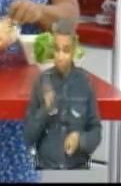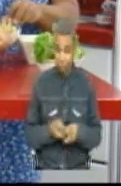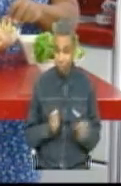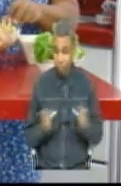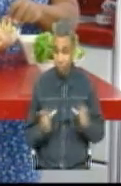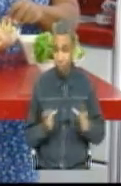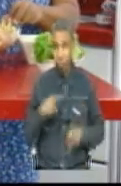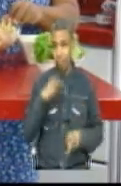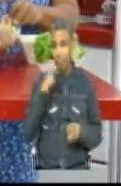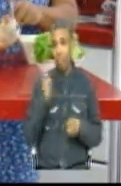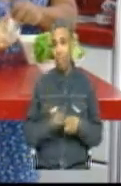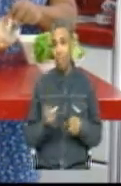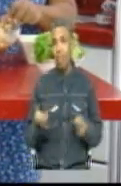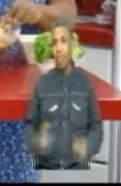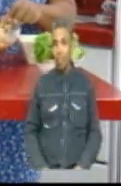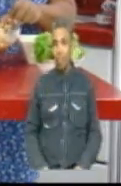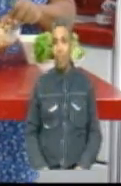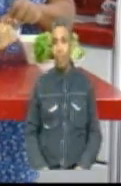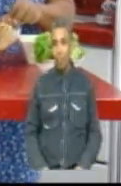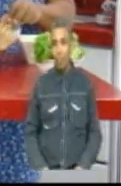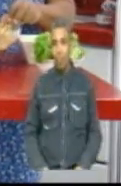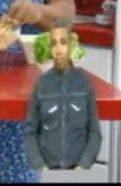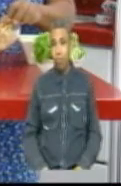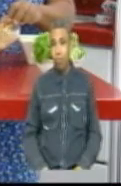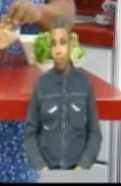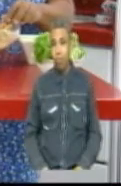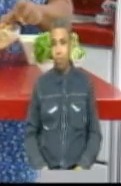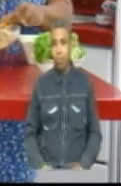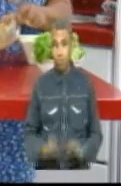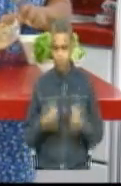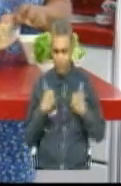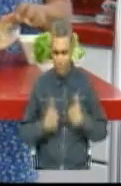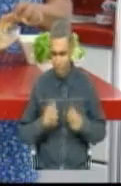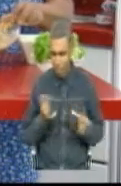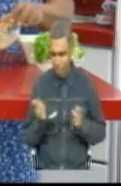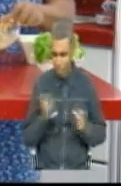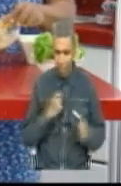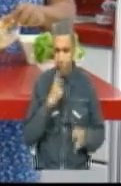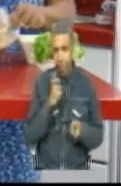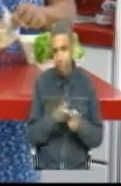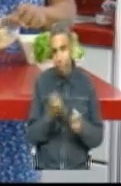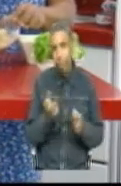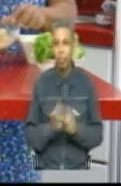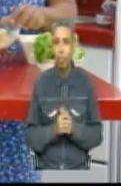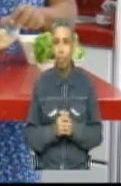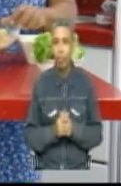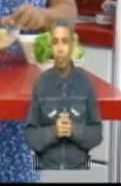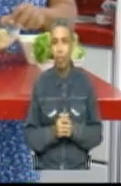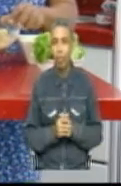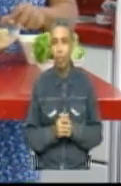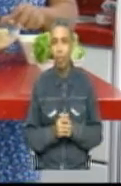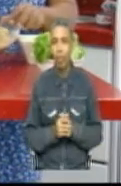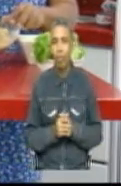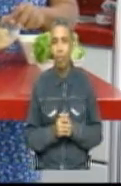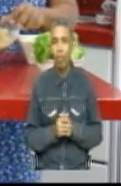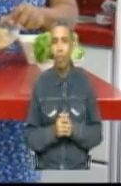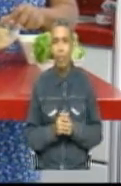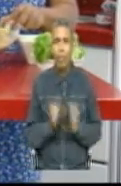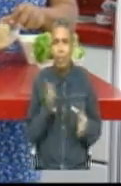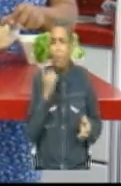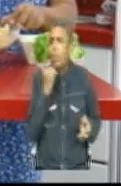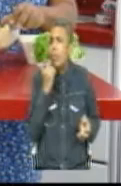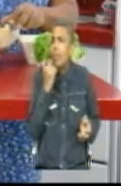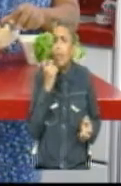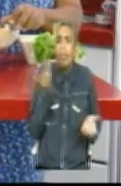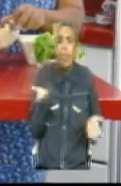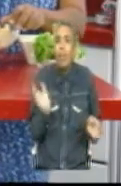vocales sacado lo tanto desde el punto de vista del sabor desde el punto de vista no sé por qué es que uno no